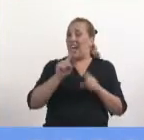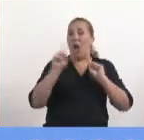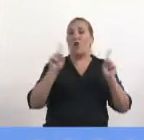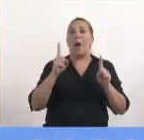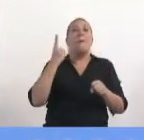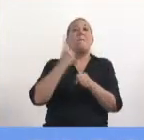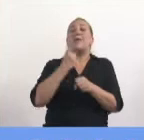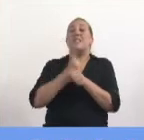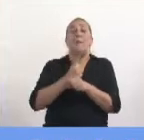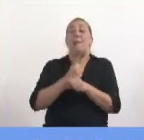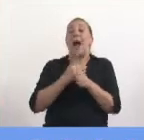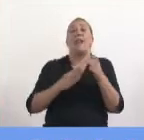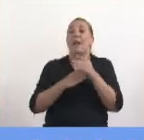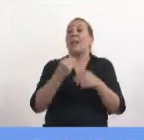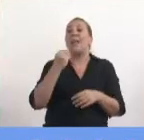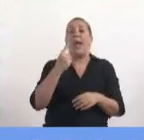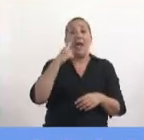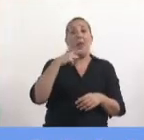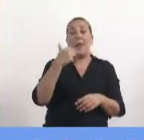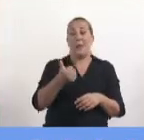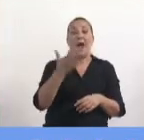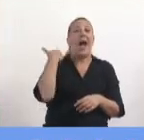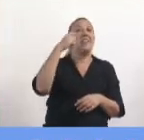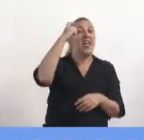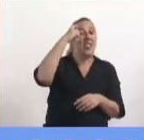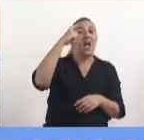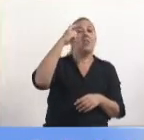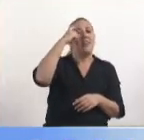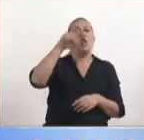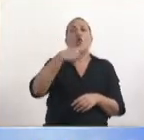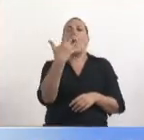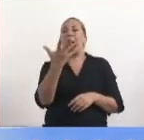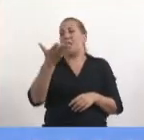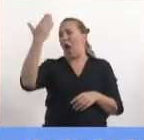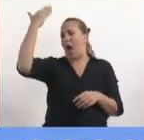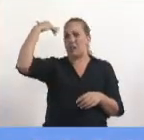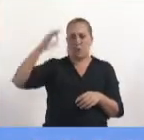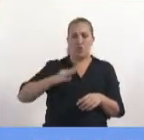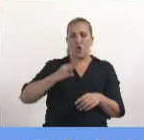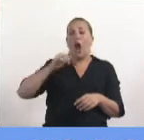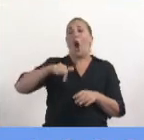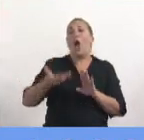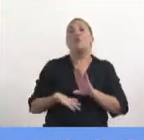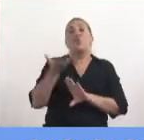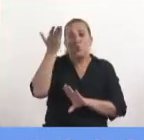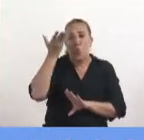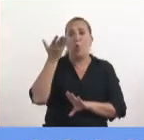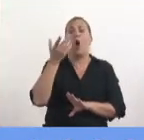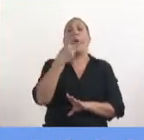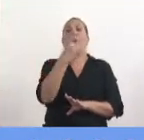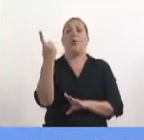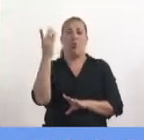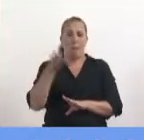IVA, que subió de un poquito más del 10, del 10,5 creo que estaba hace muchísimos años, a ahora el